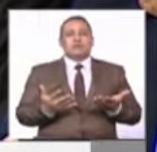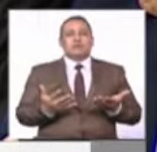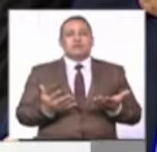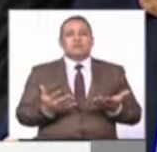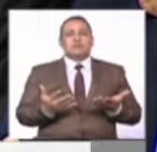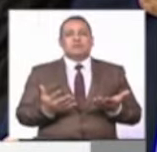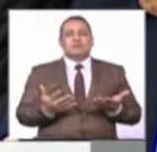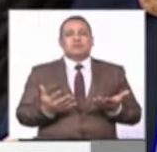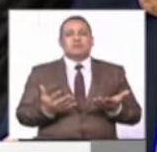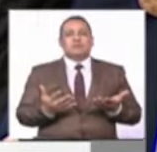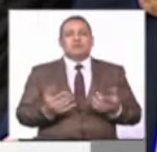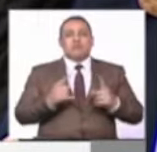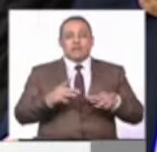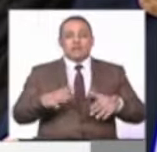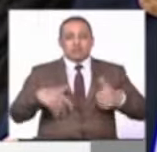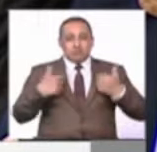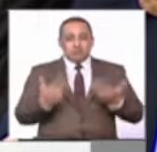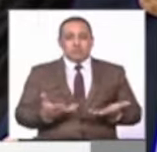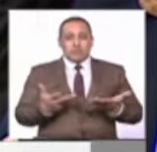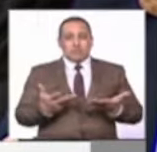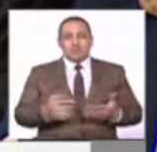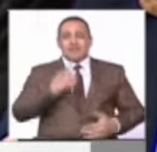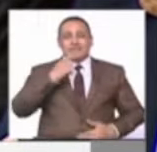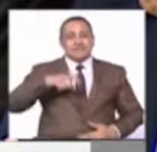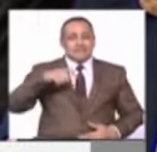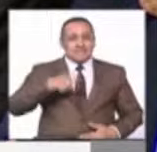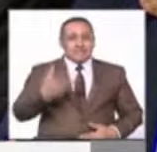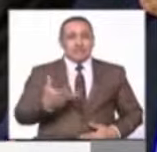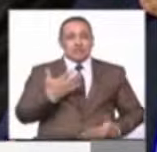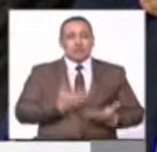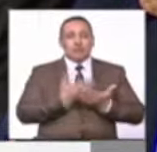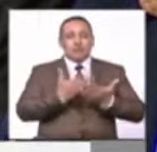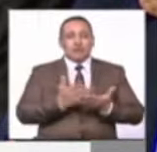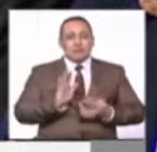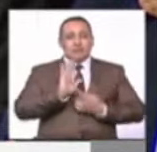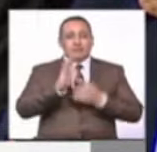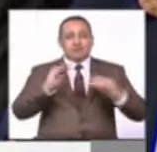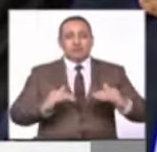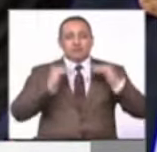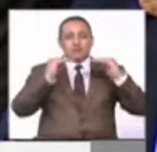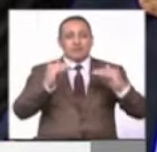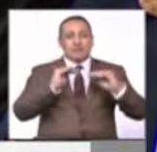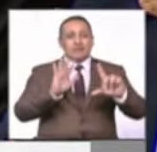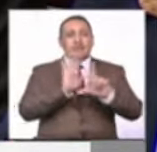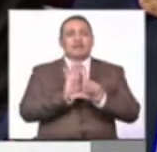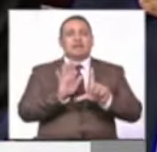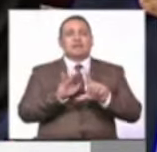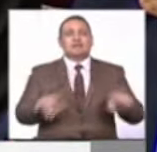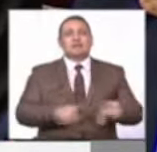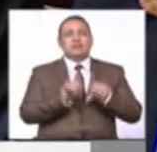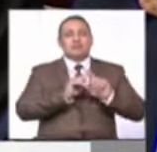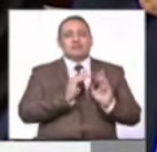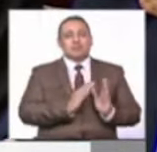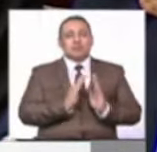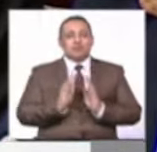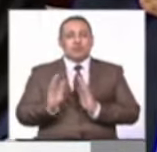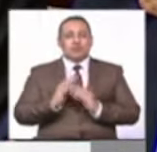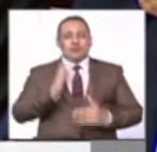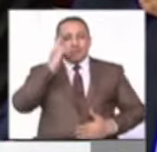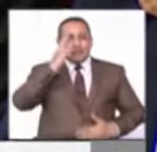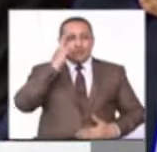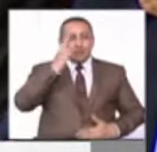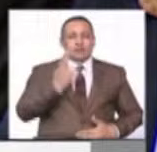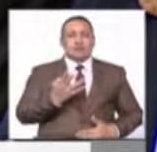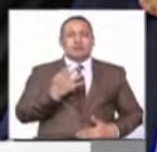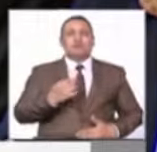caso es posible es necesario aplicar estos cánones constitucionales de proporcionalidad y razonabilidad